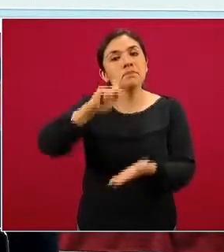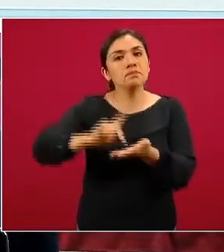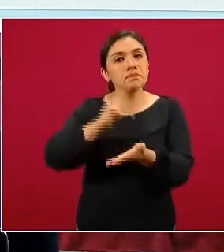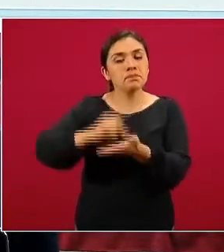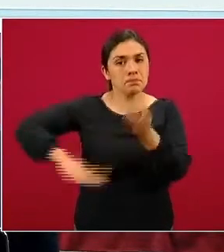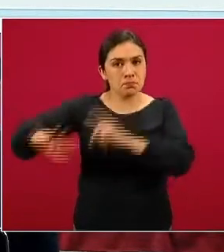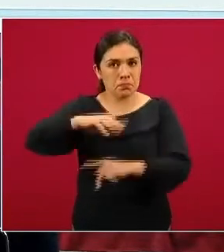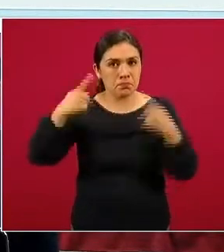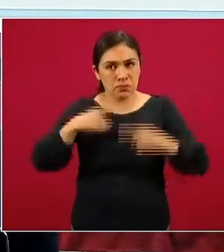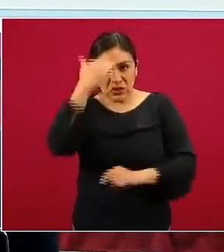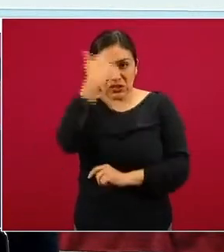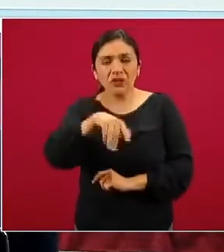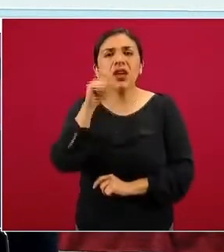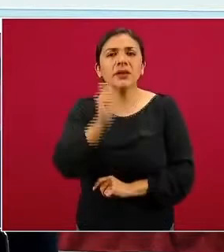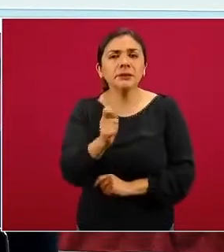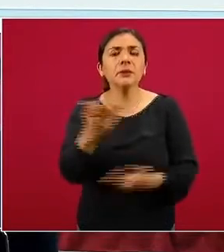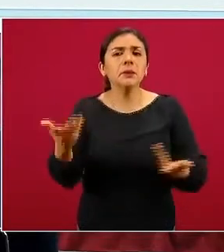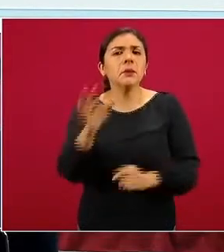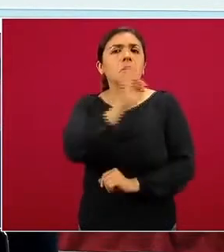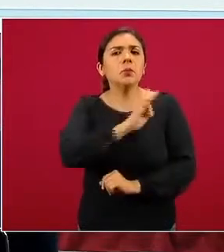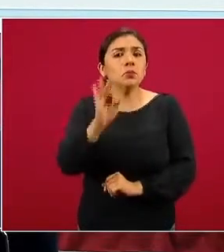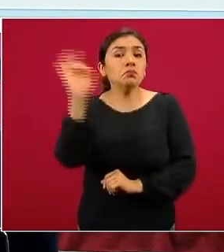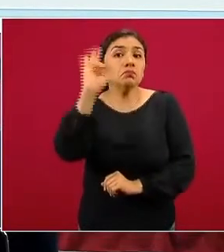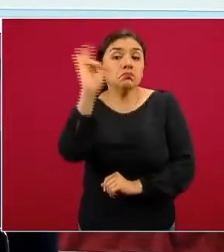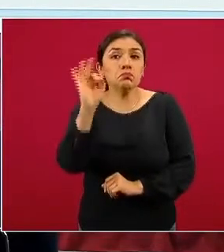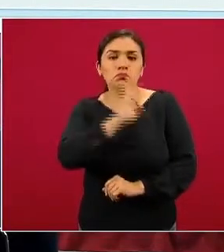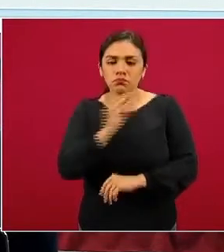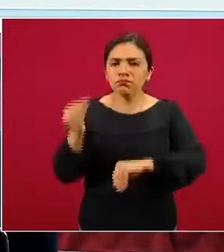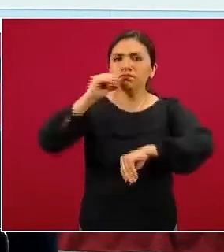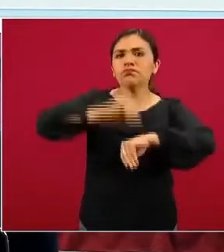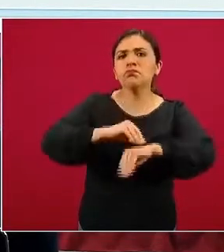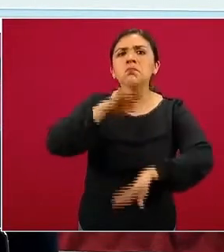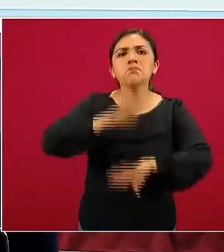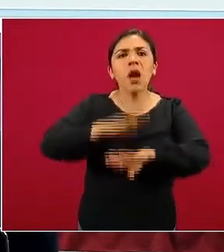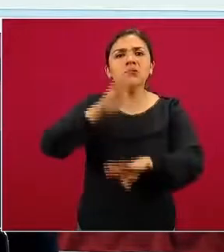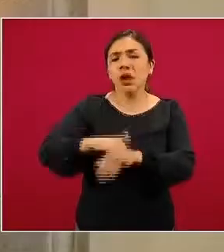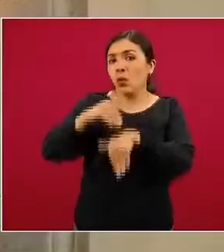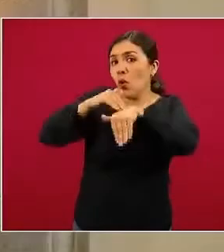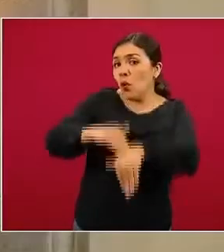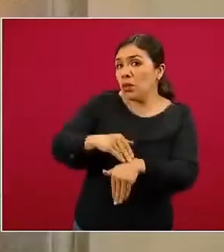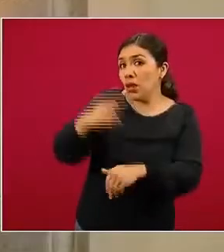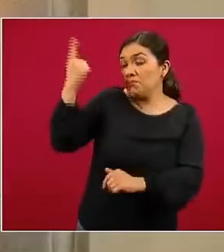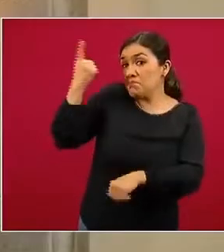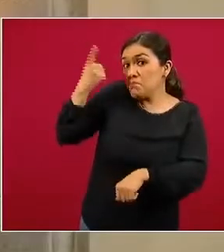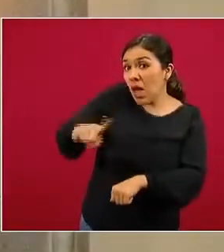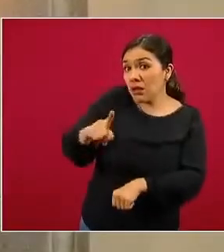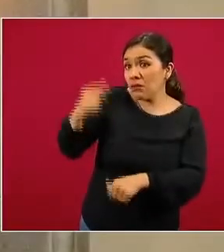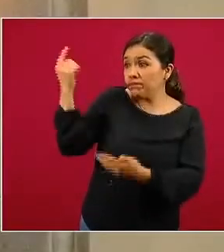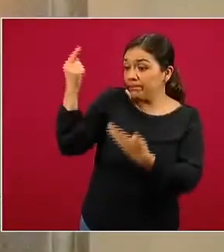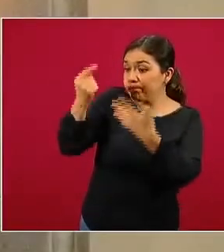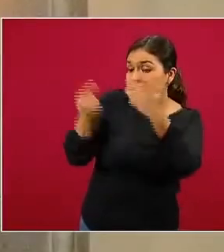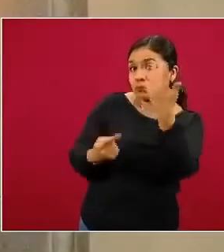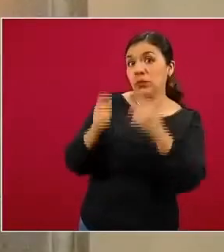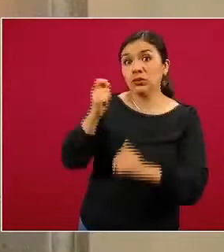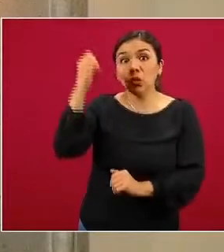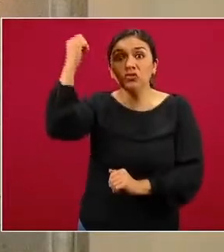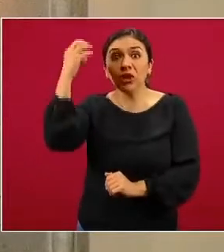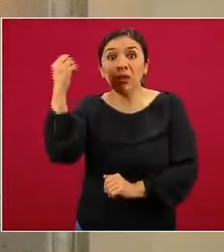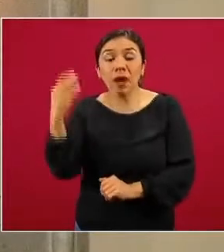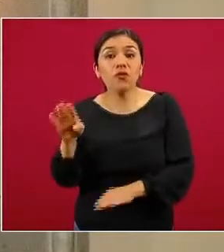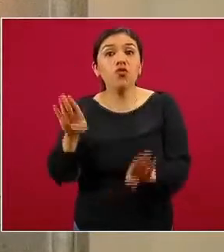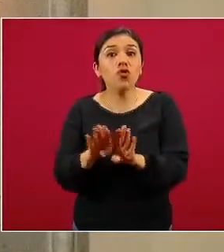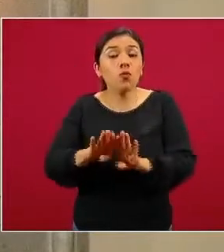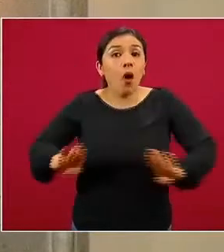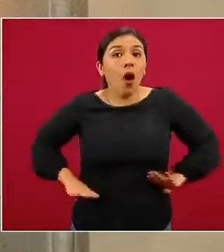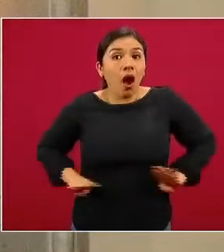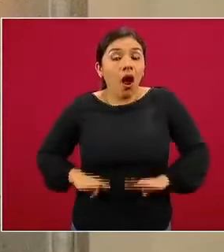la población a poder en su momento implementar, acatar las instrucciones que desde el enfoque